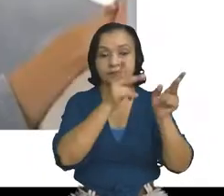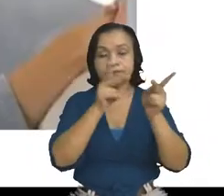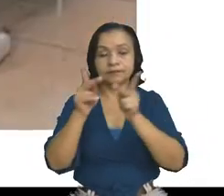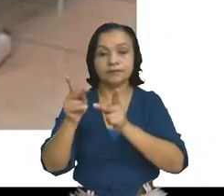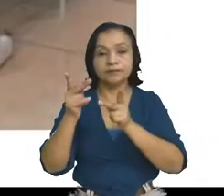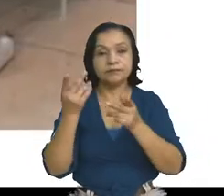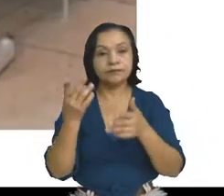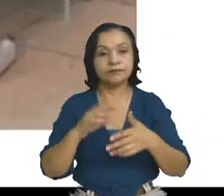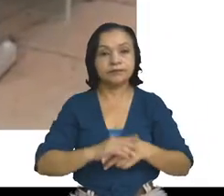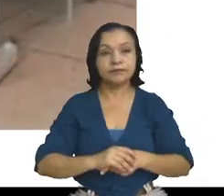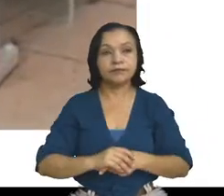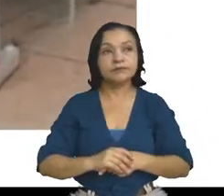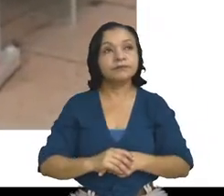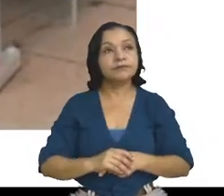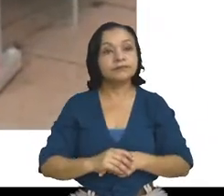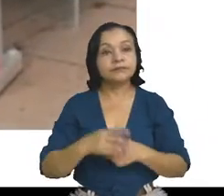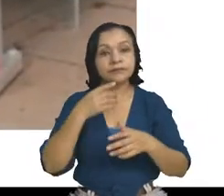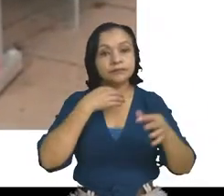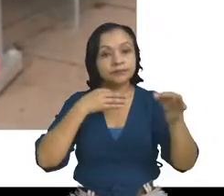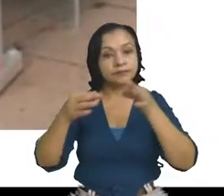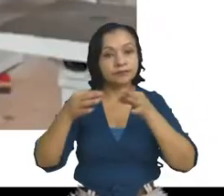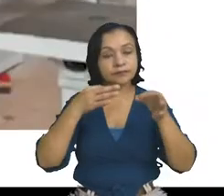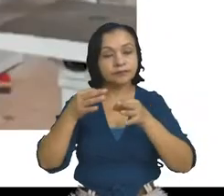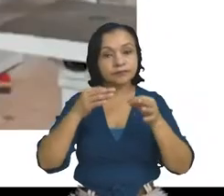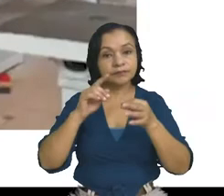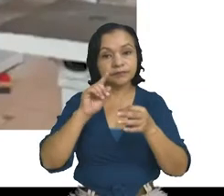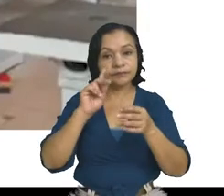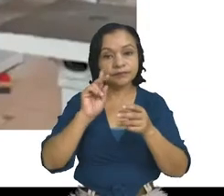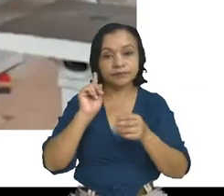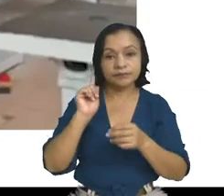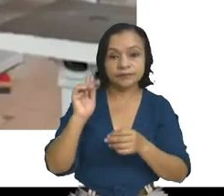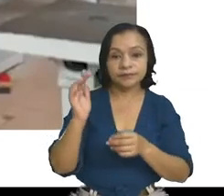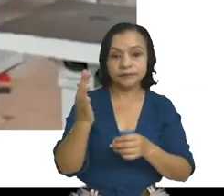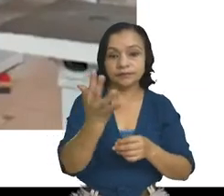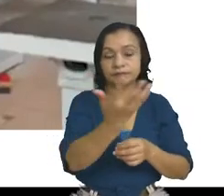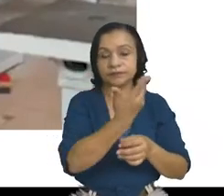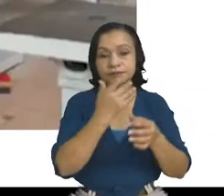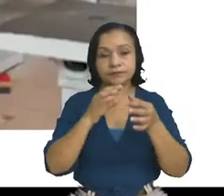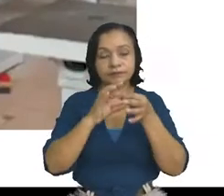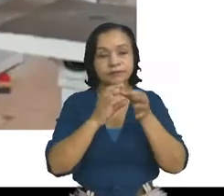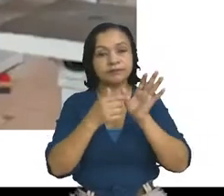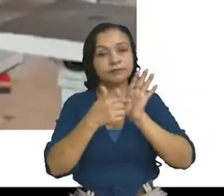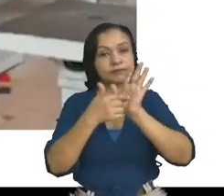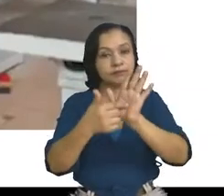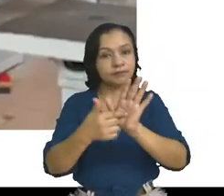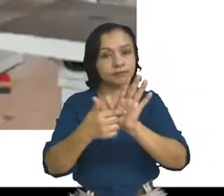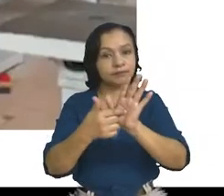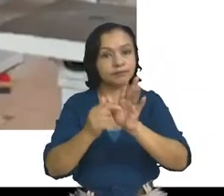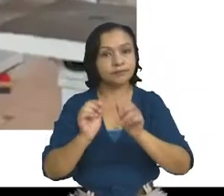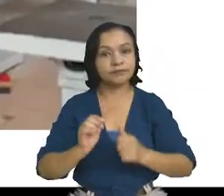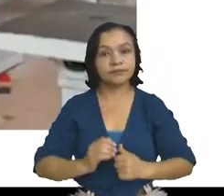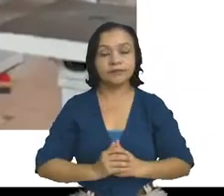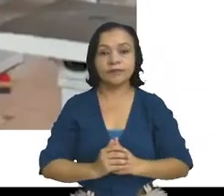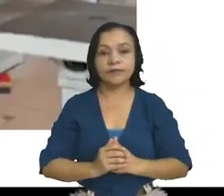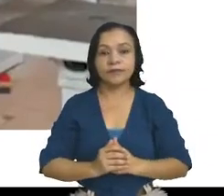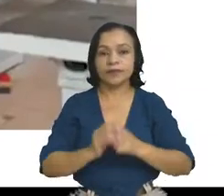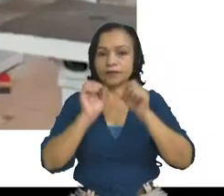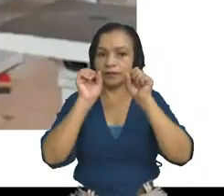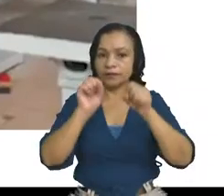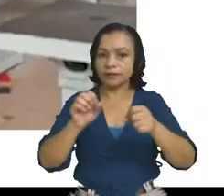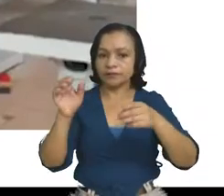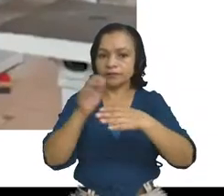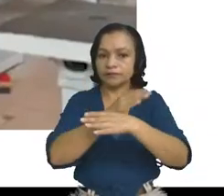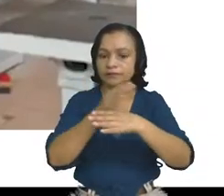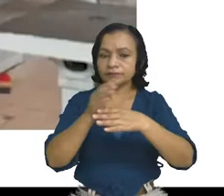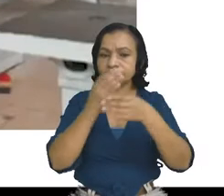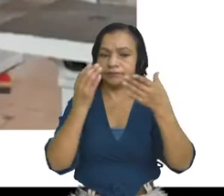a este hospital. Bueno, y cuando decimos integral, creo que ahí está, ¿no?, un ejemplo. También métodos alternativos, ¿no?,